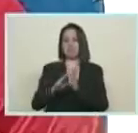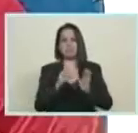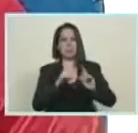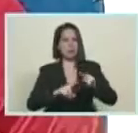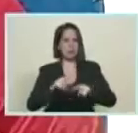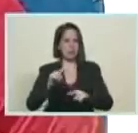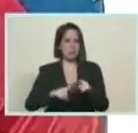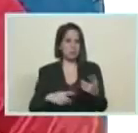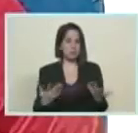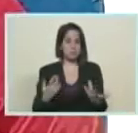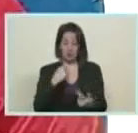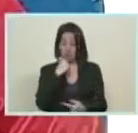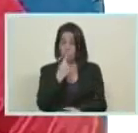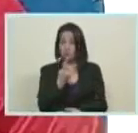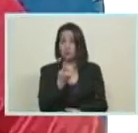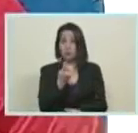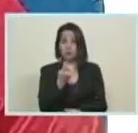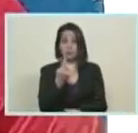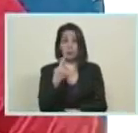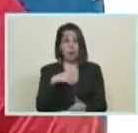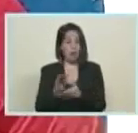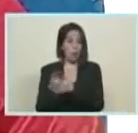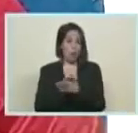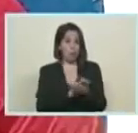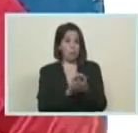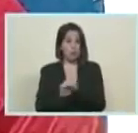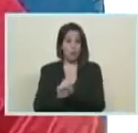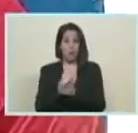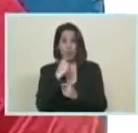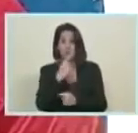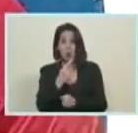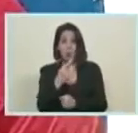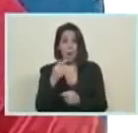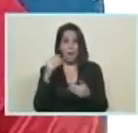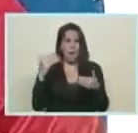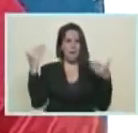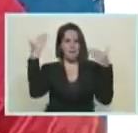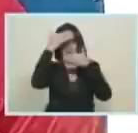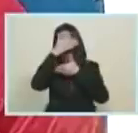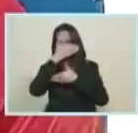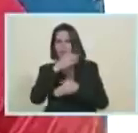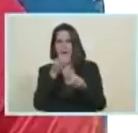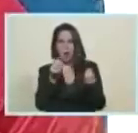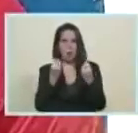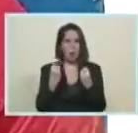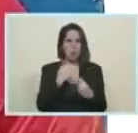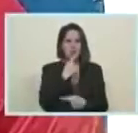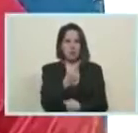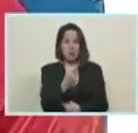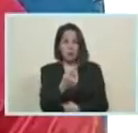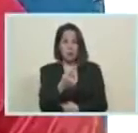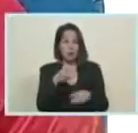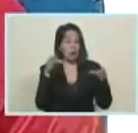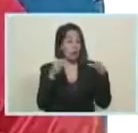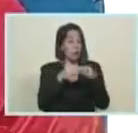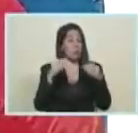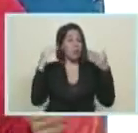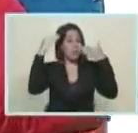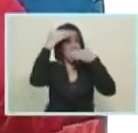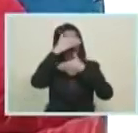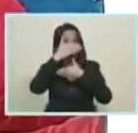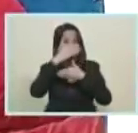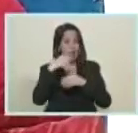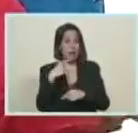digo, compañero, cuando digo mafia, digo mafias, mafias, como la de